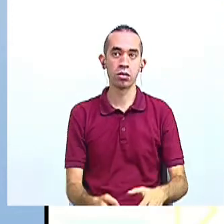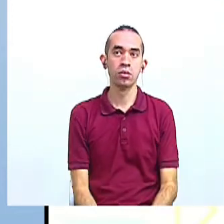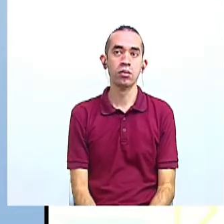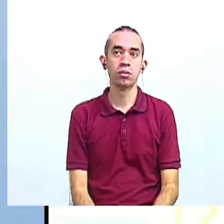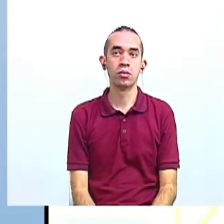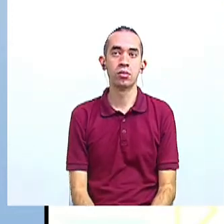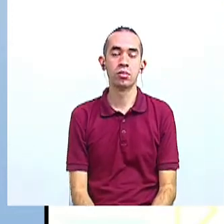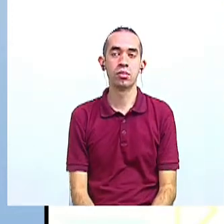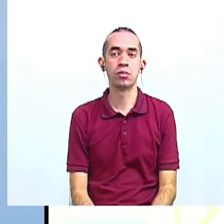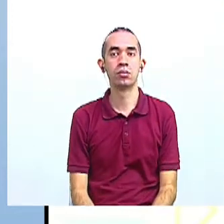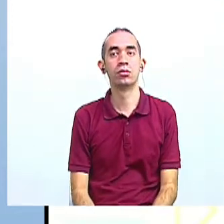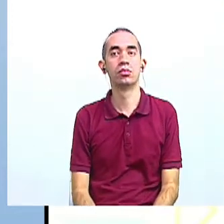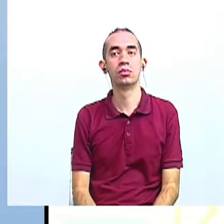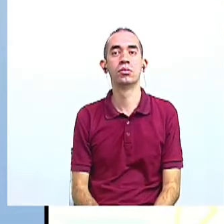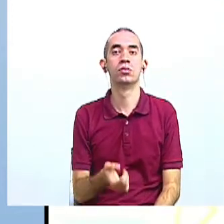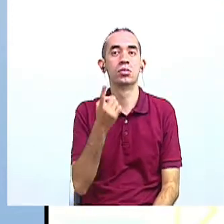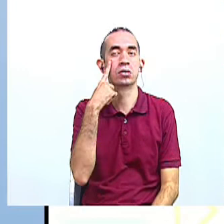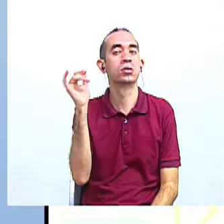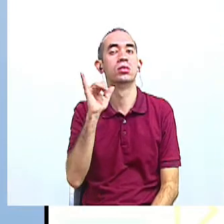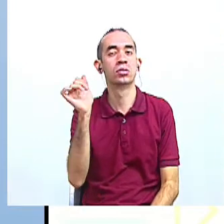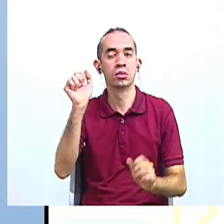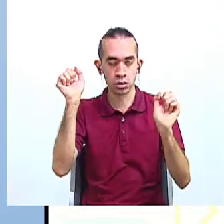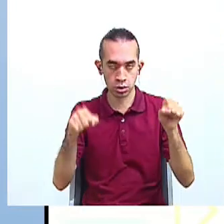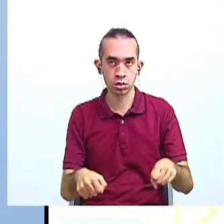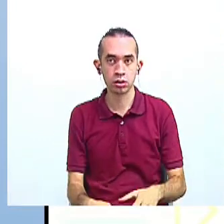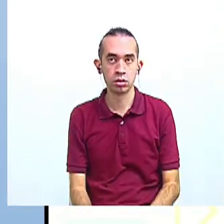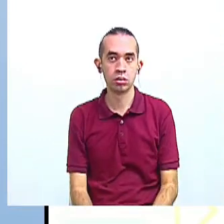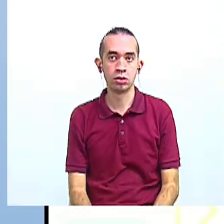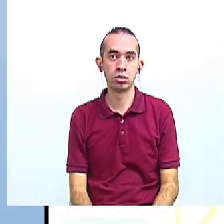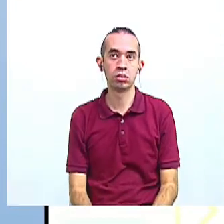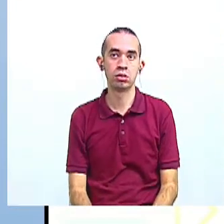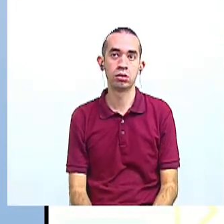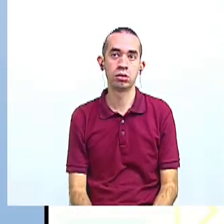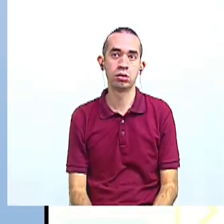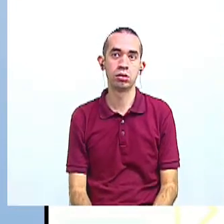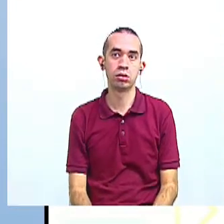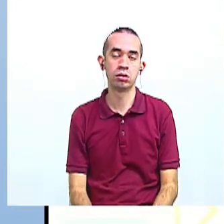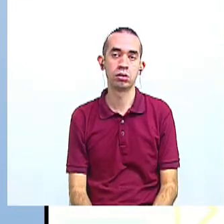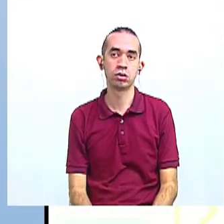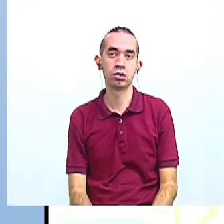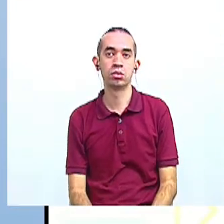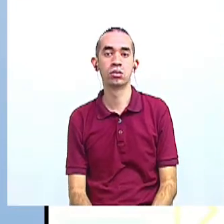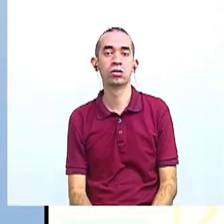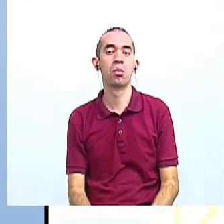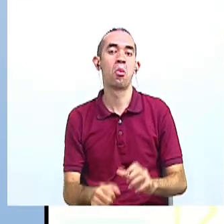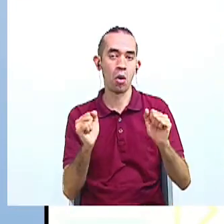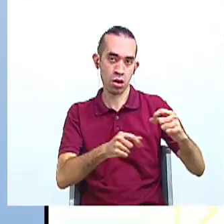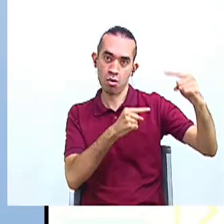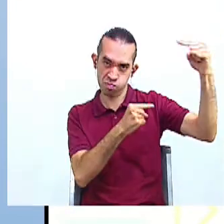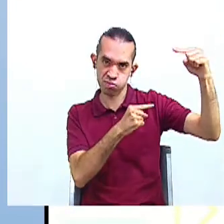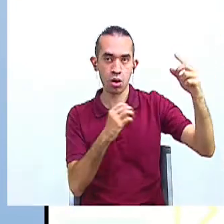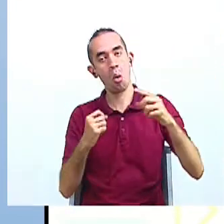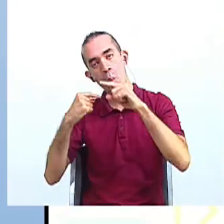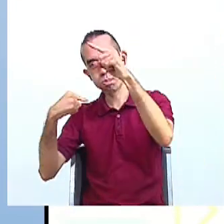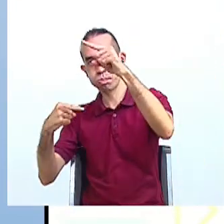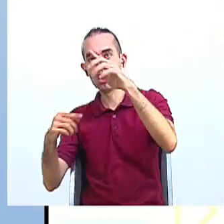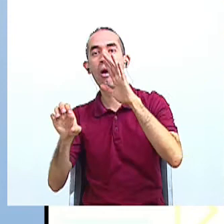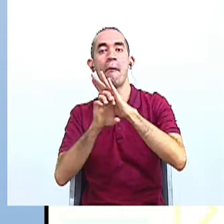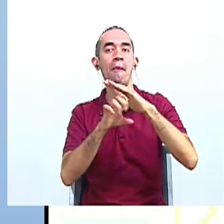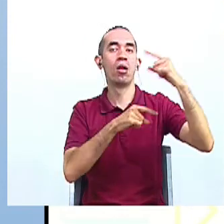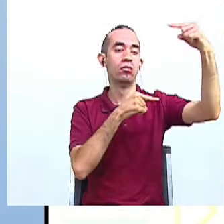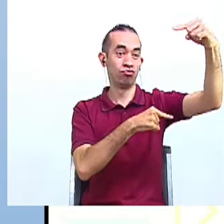También podemos realizar una comparación utilizando la medida de todo un segmento mayor. Por ejemplo,